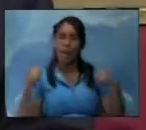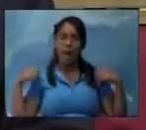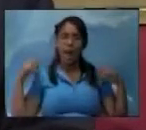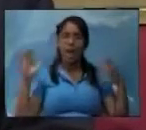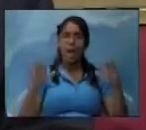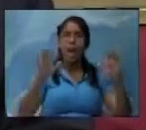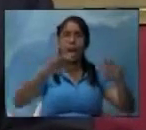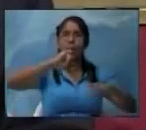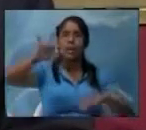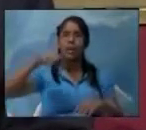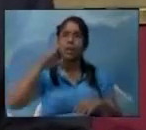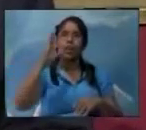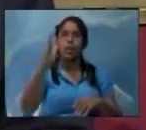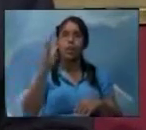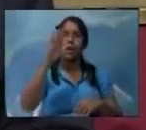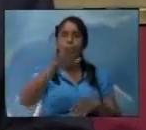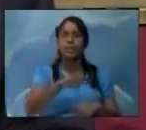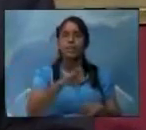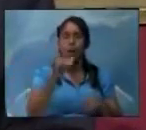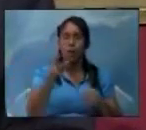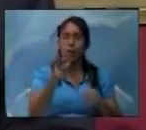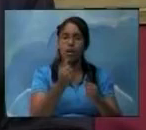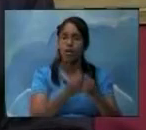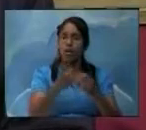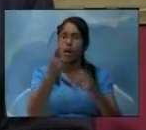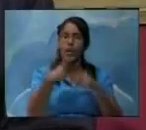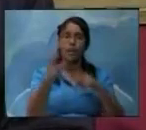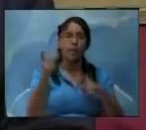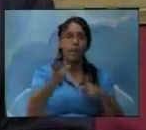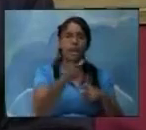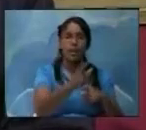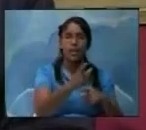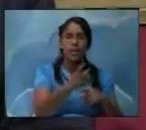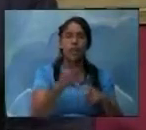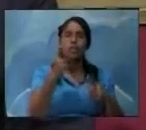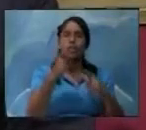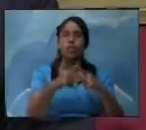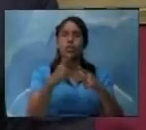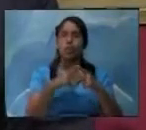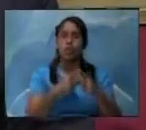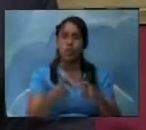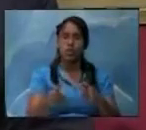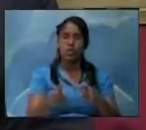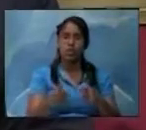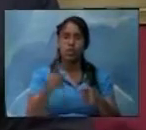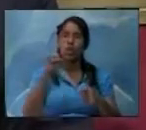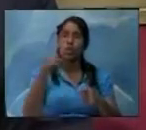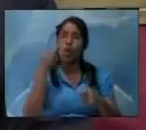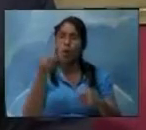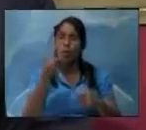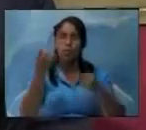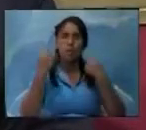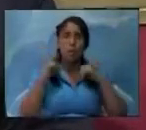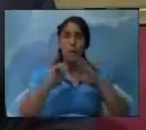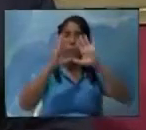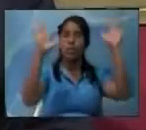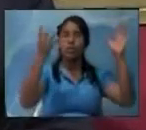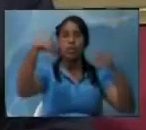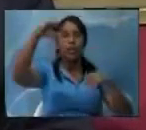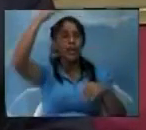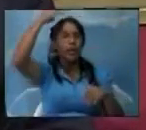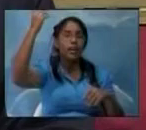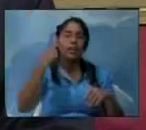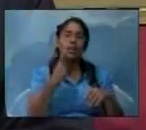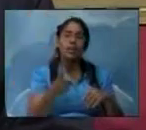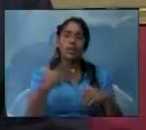ángel de Jehová, que estaba con Sadrach, Mesach y Abednego. Recuerde lo que la impresión del rey. El rey